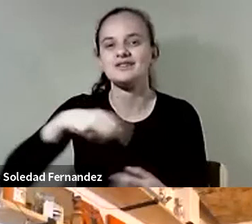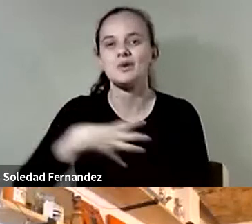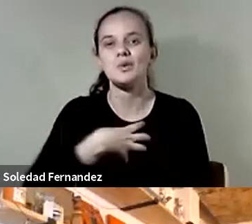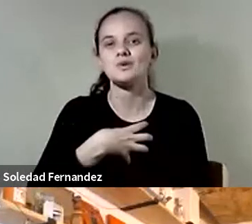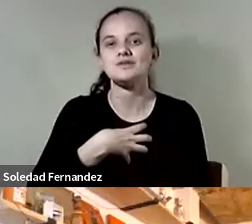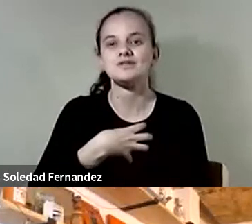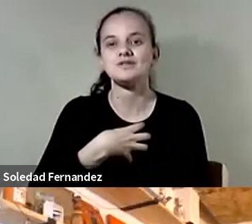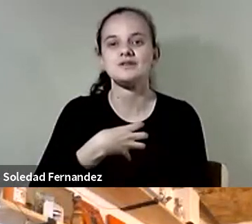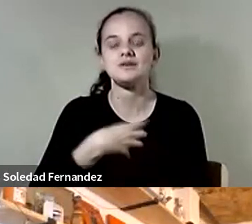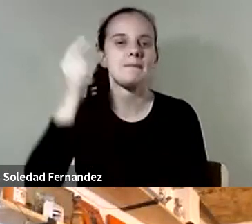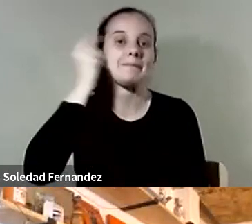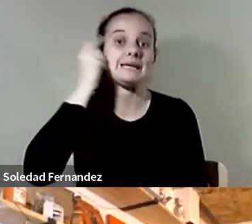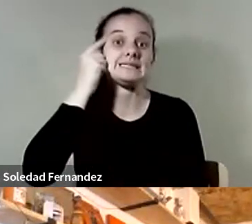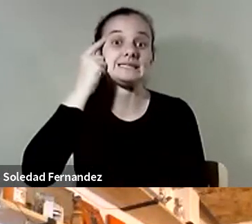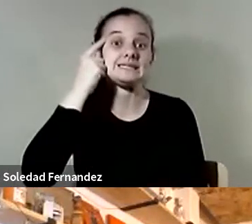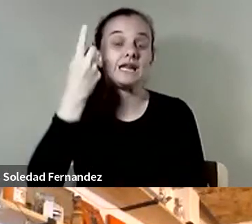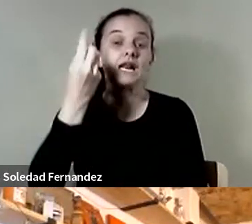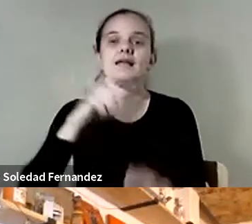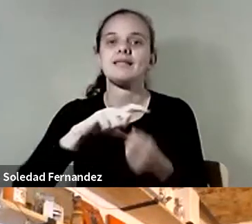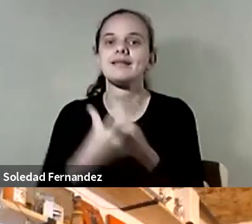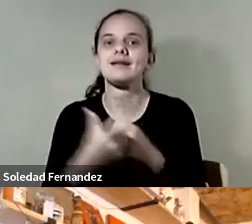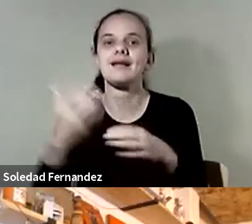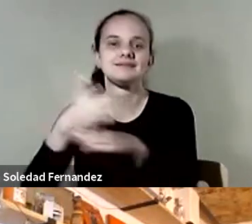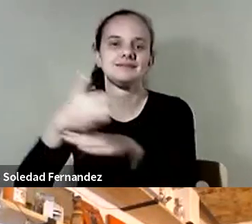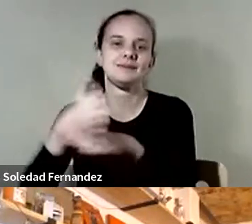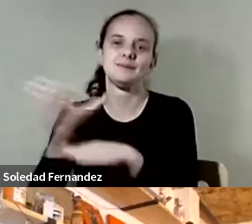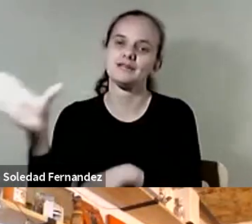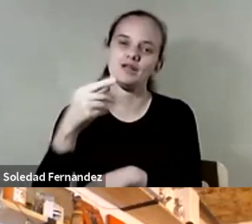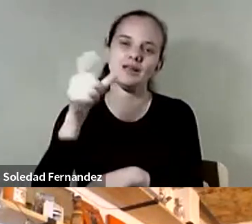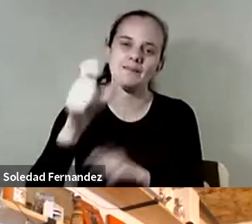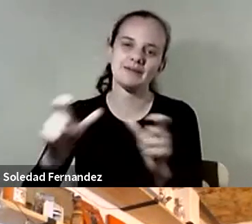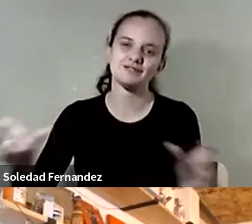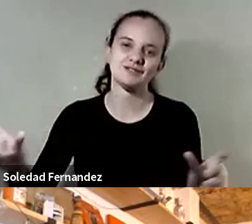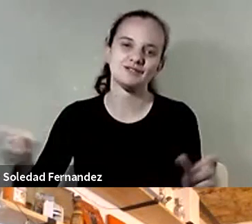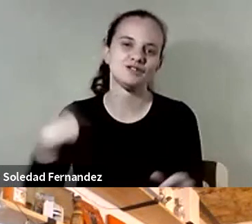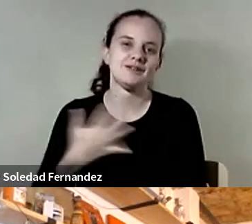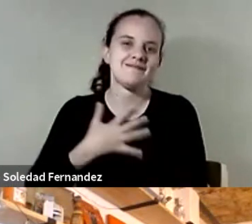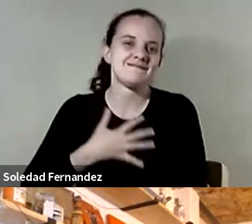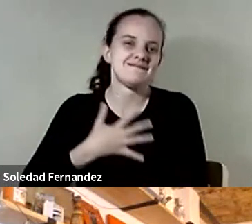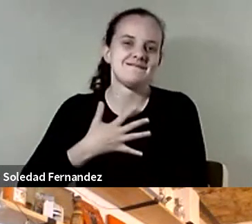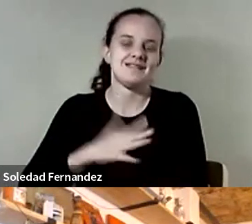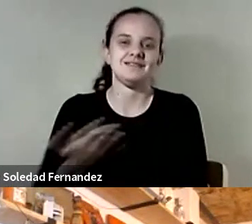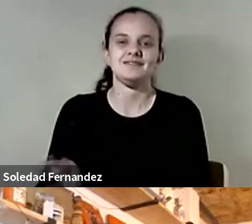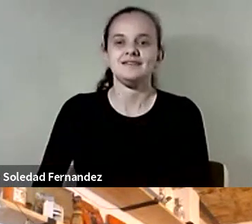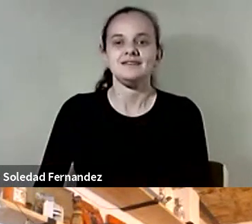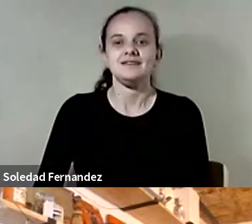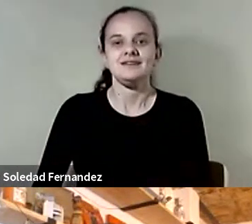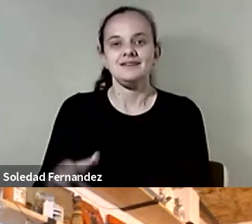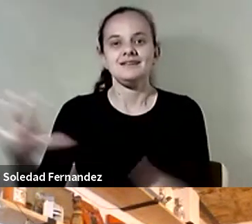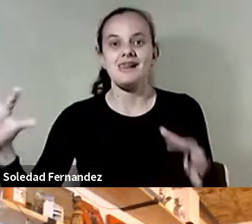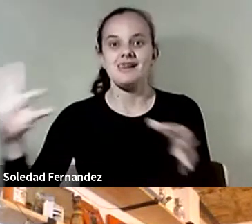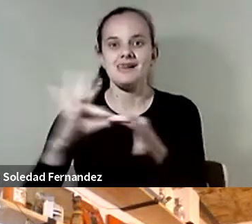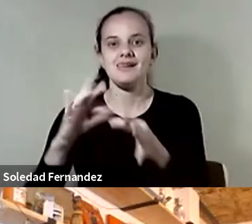un Internet más accesible para todas las personas, así que para nosotros es un placer contar con esta alianza